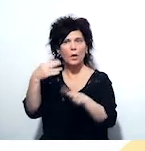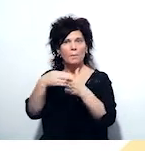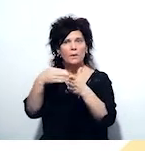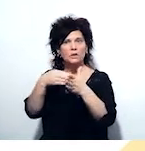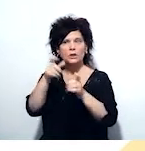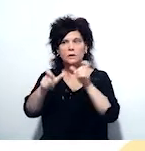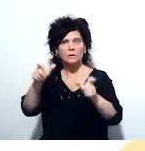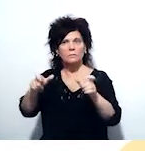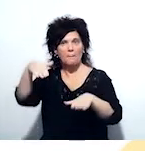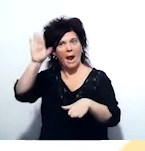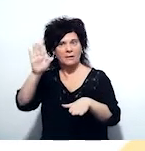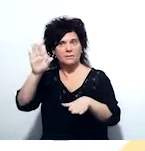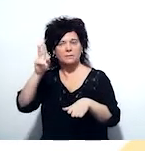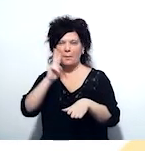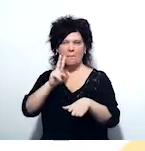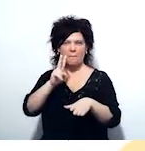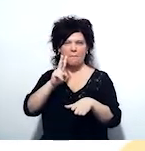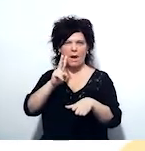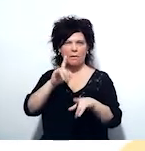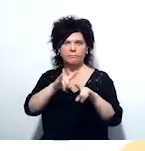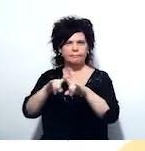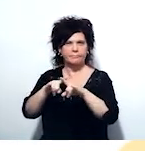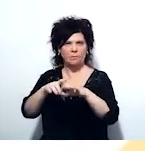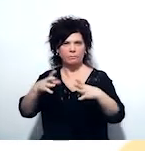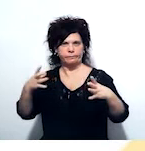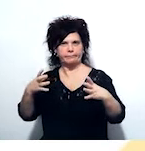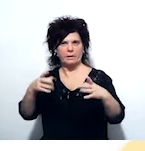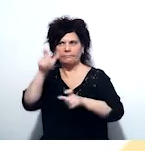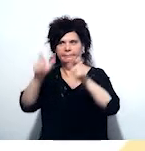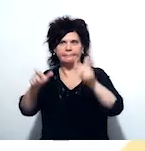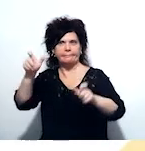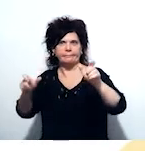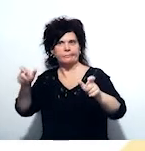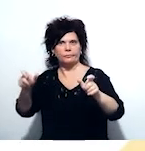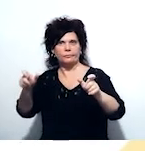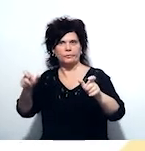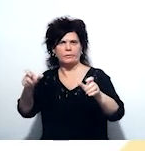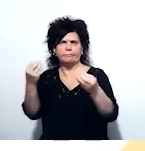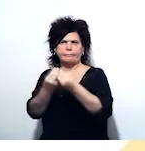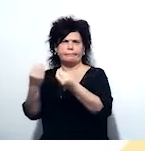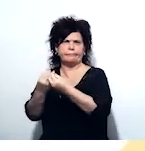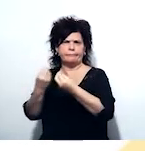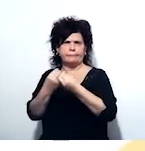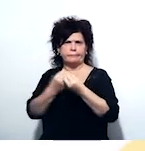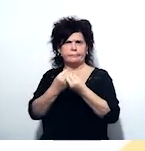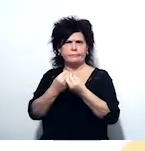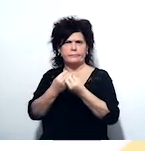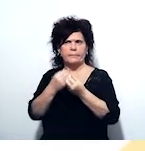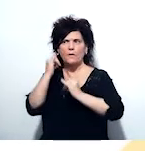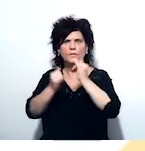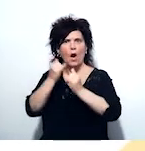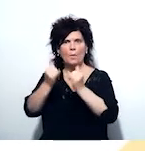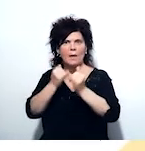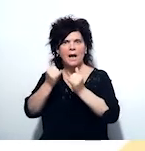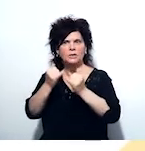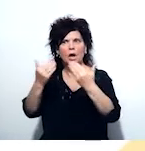usuarios, vieron que las plataformas grandes tienen miles de millones de usuarios en el país, a retirar contenidos